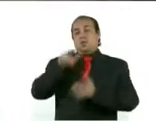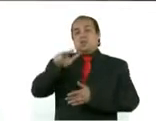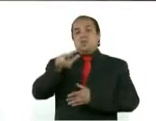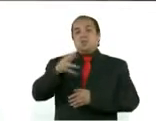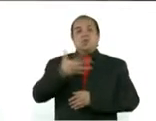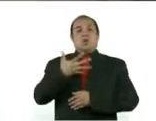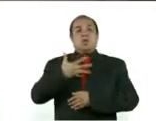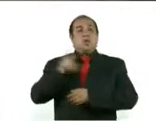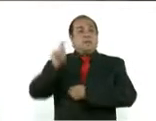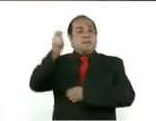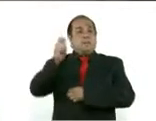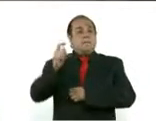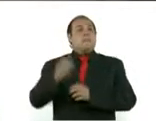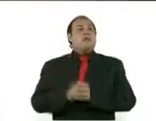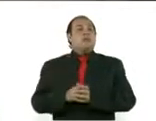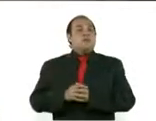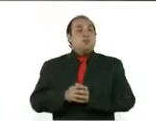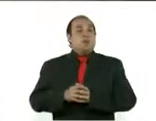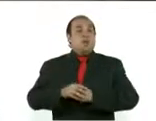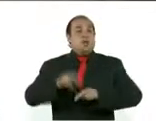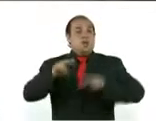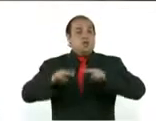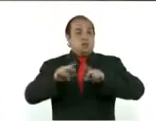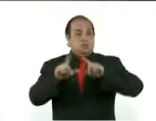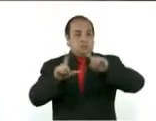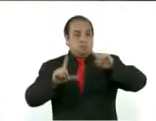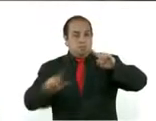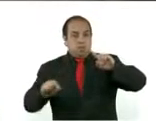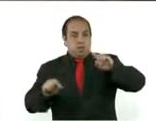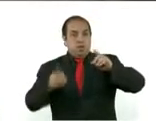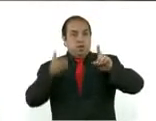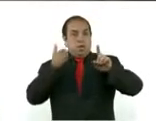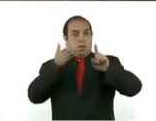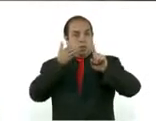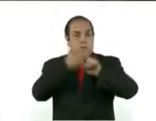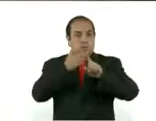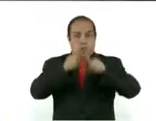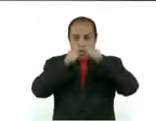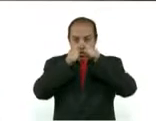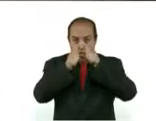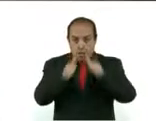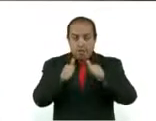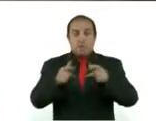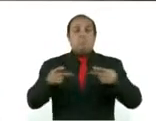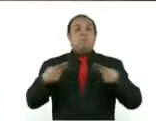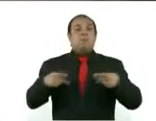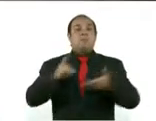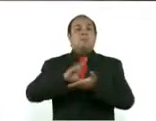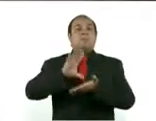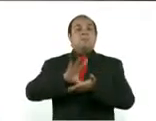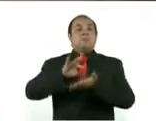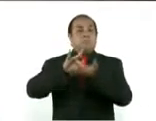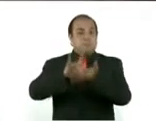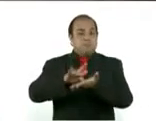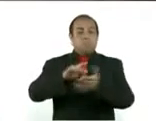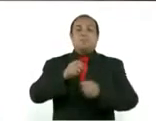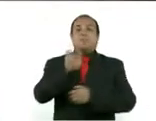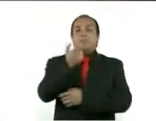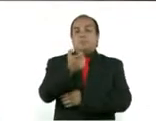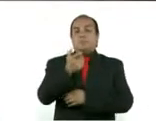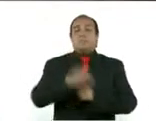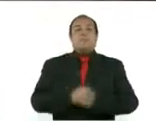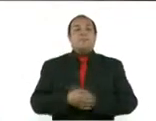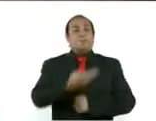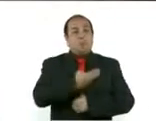una pensión a nivel nacional que atienda y apoya a las personas con discapacidad. El presidente hizo